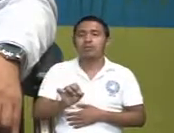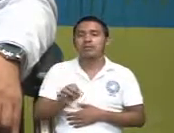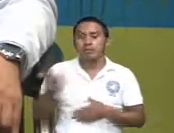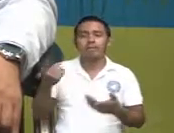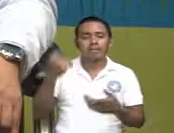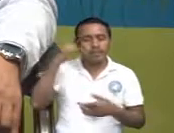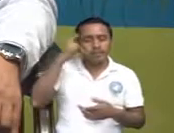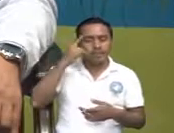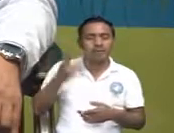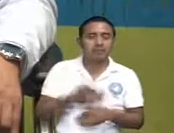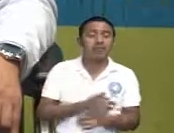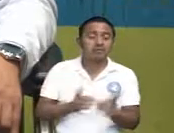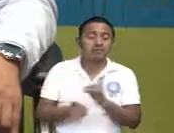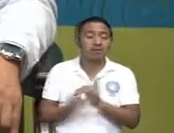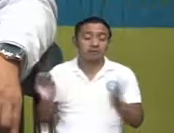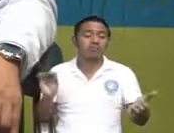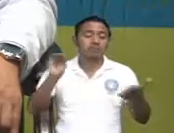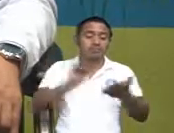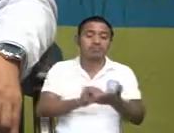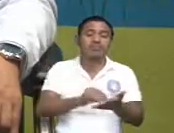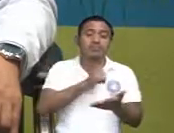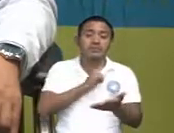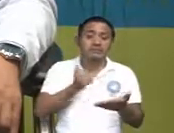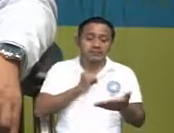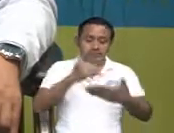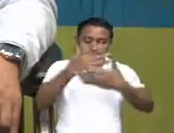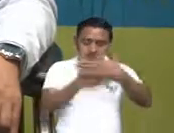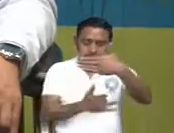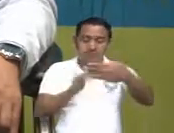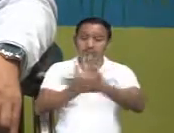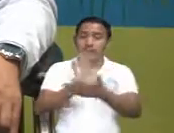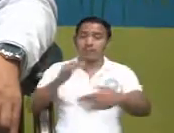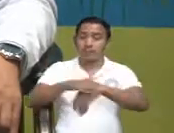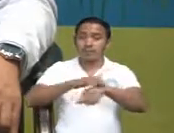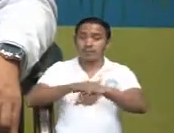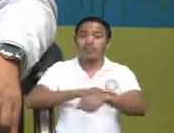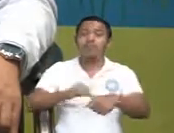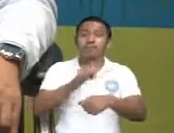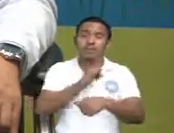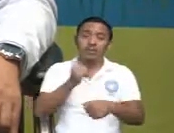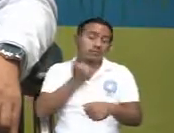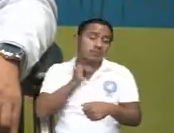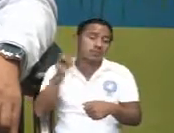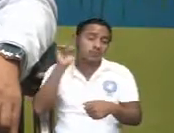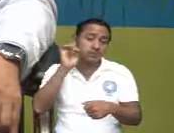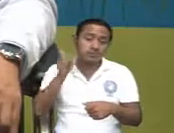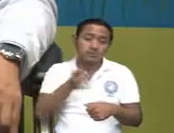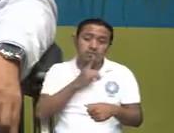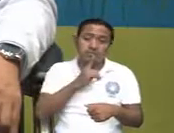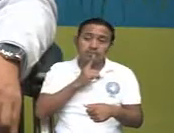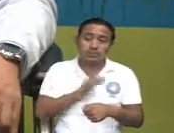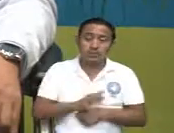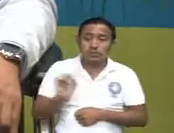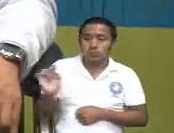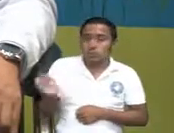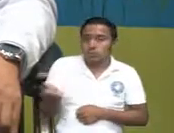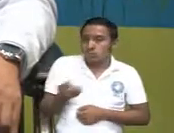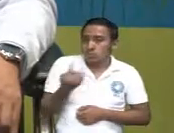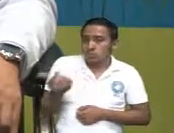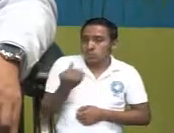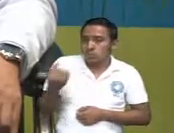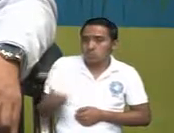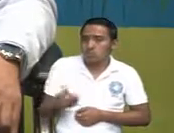incluirse en el examen verdad de los conductores una una audiometría no sólo una